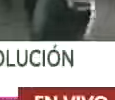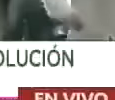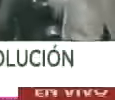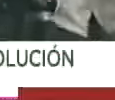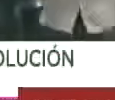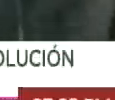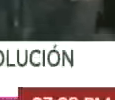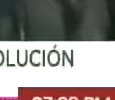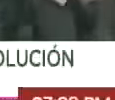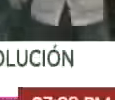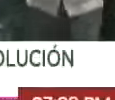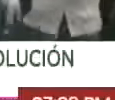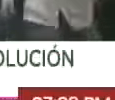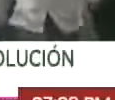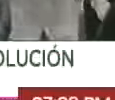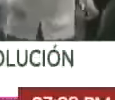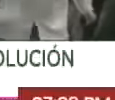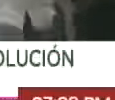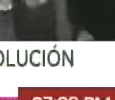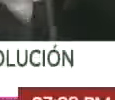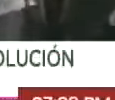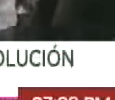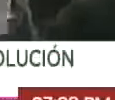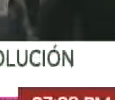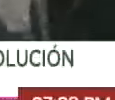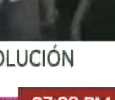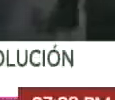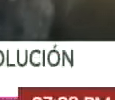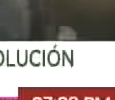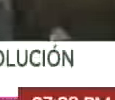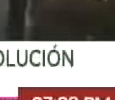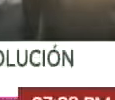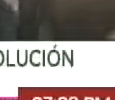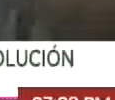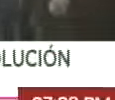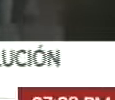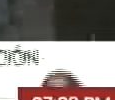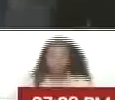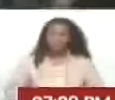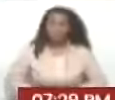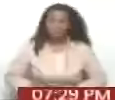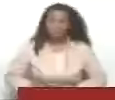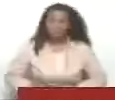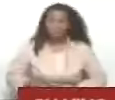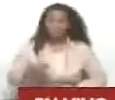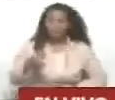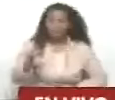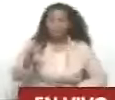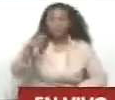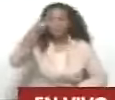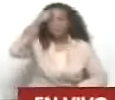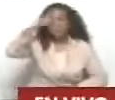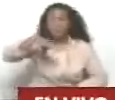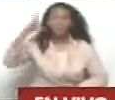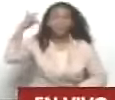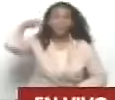las canchas, todo. Y en Cuba también tuvimos un encuentro maravilloso con el